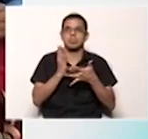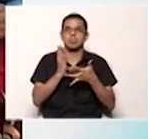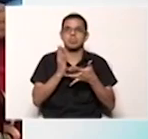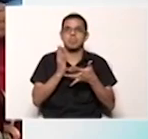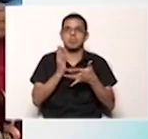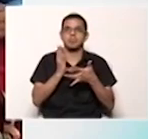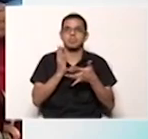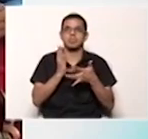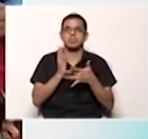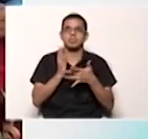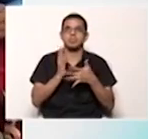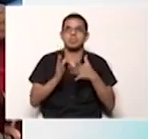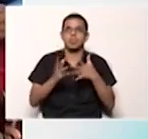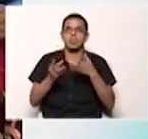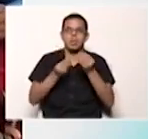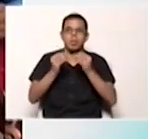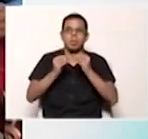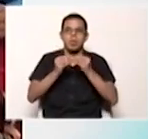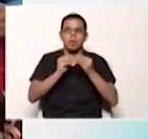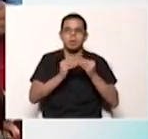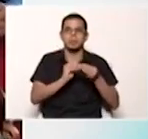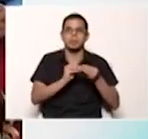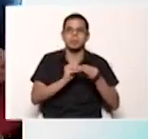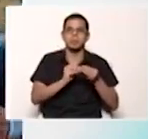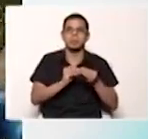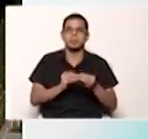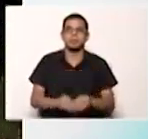un cable. Entonces vamos a comenzar por este lugar.